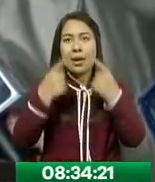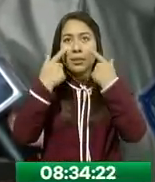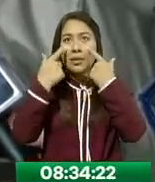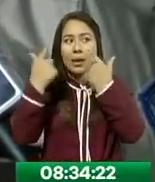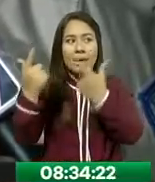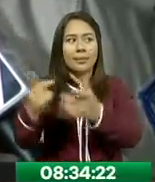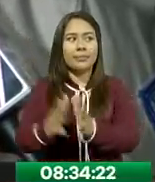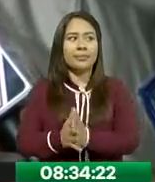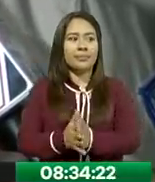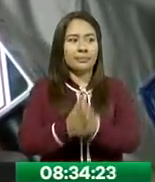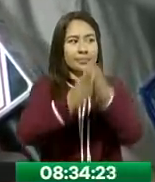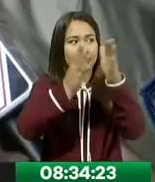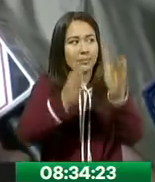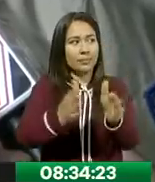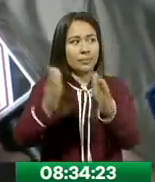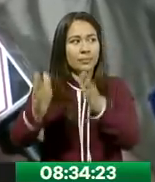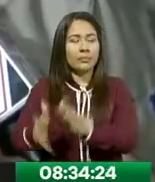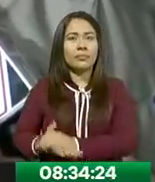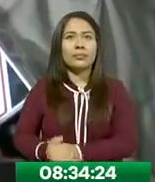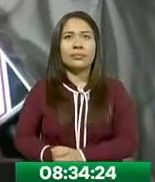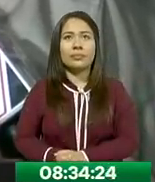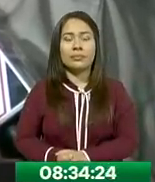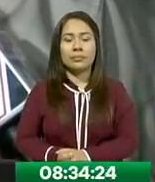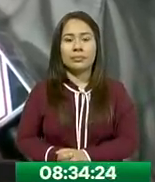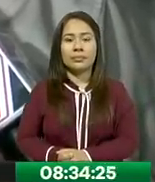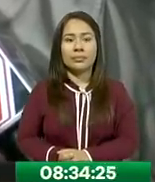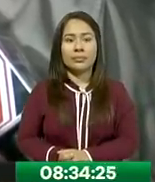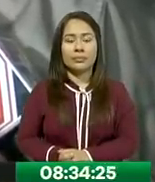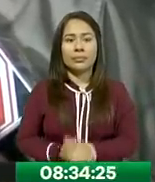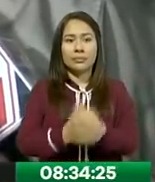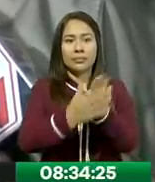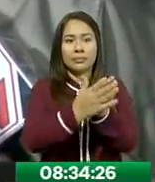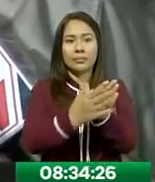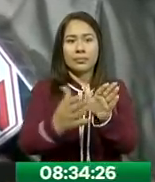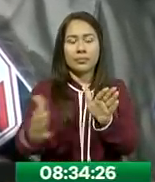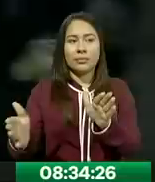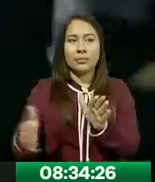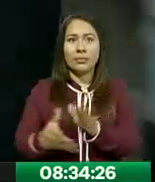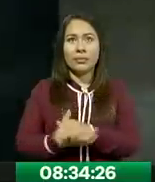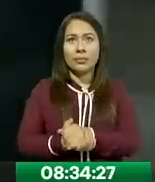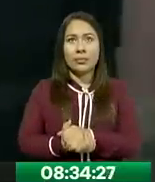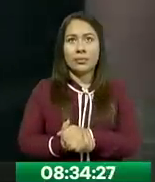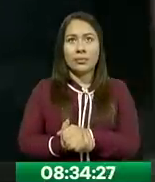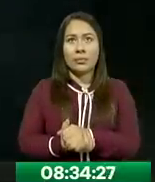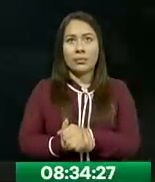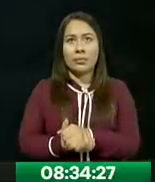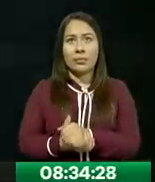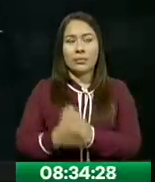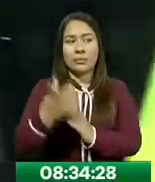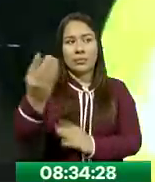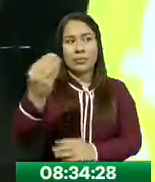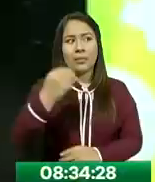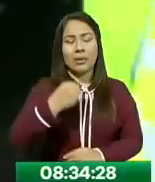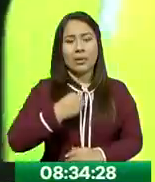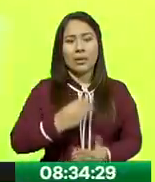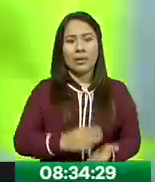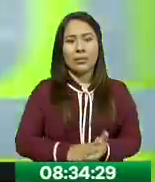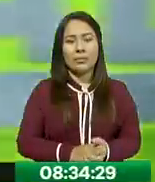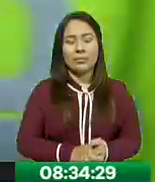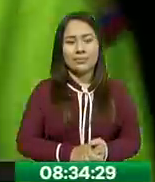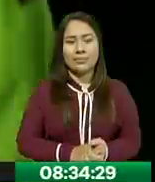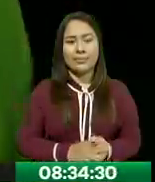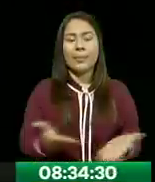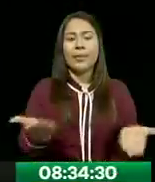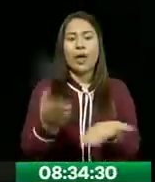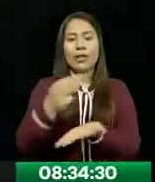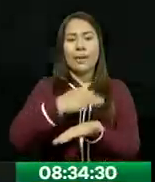vehículos. Con esto estamos desarticulando y poniendo a órdenes de la autoridad competente. Con cámaras, Eduardo García desde Manta, provincia de